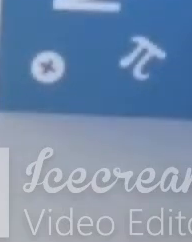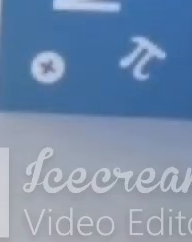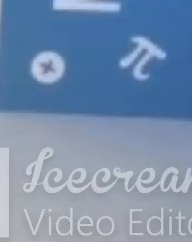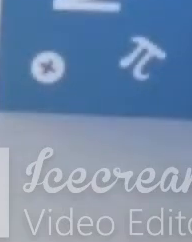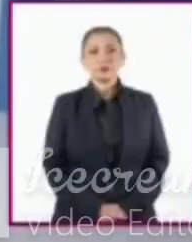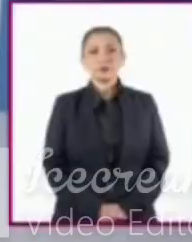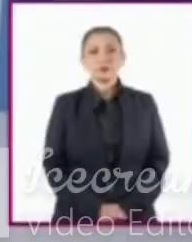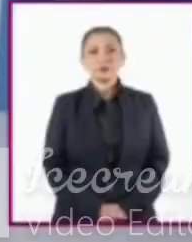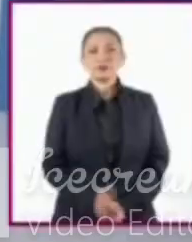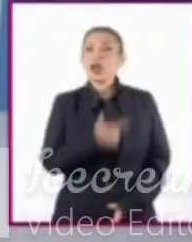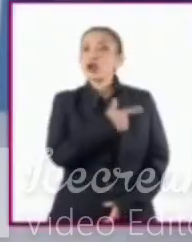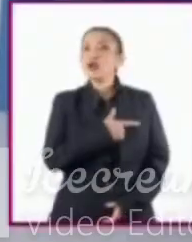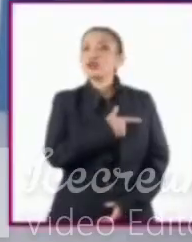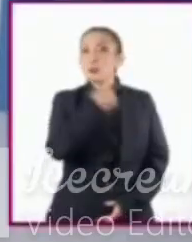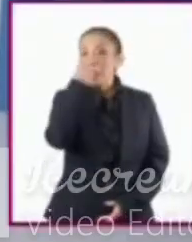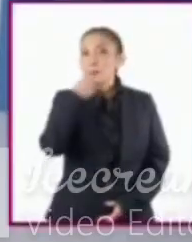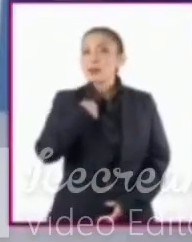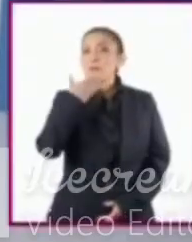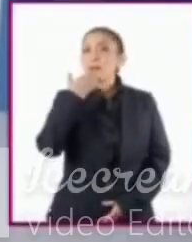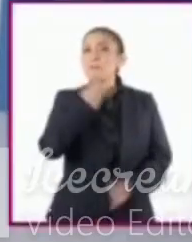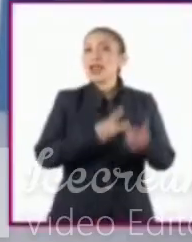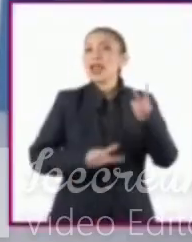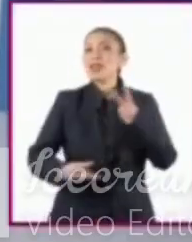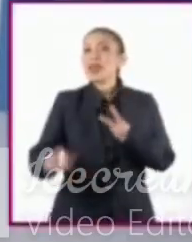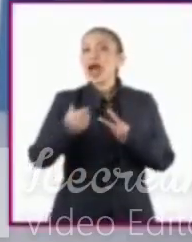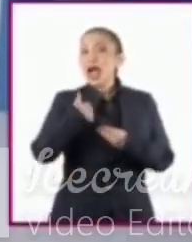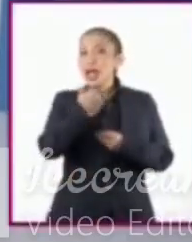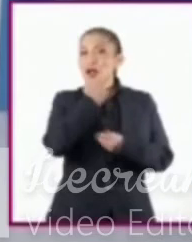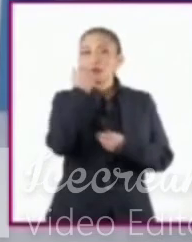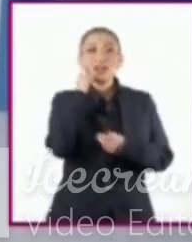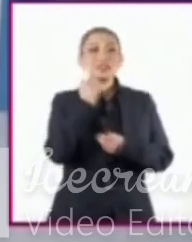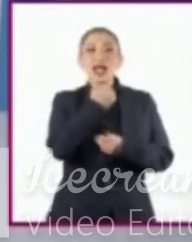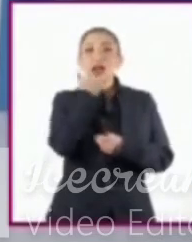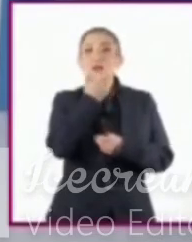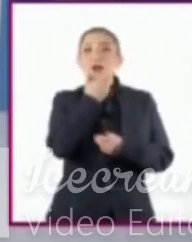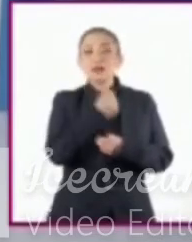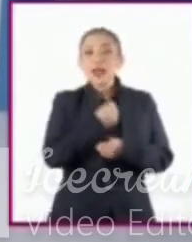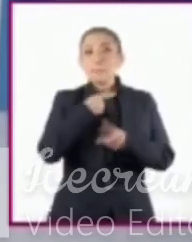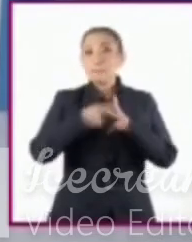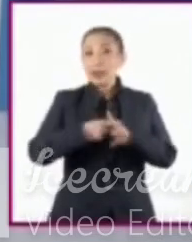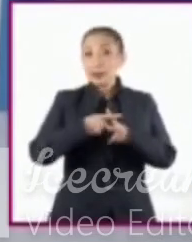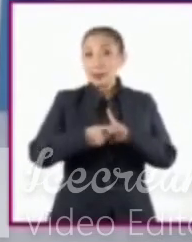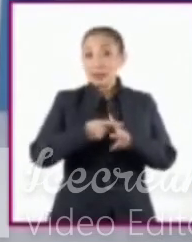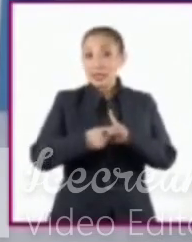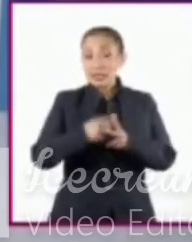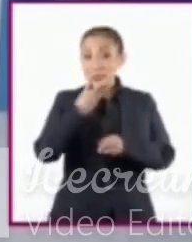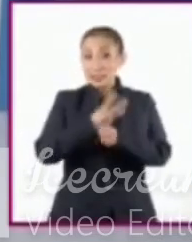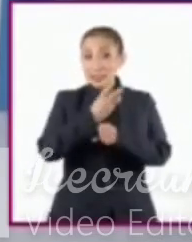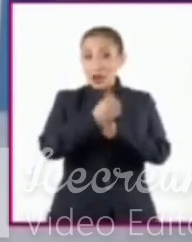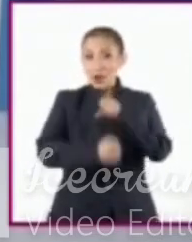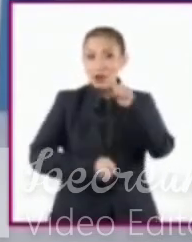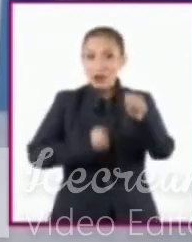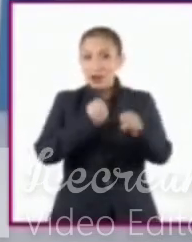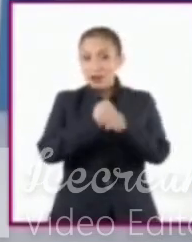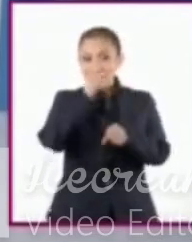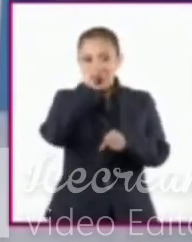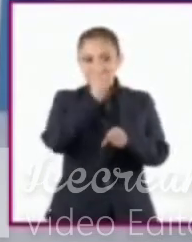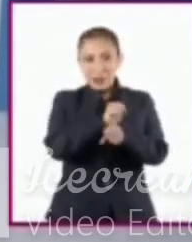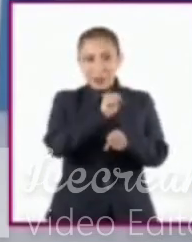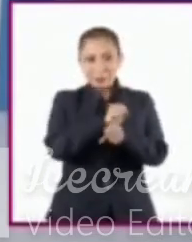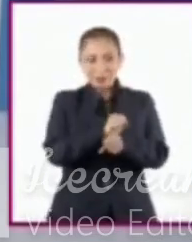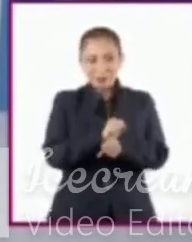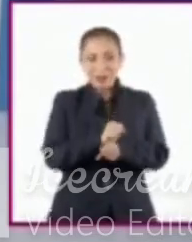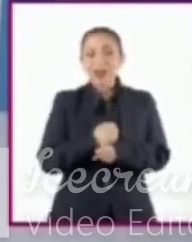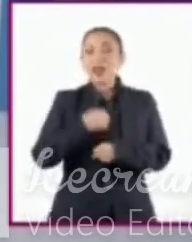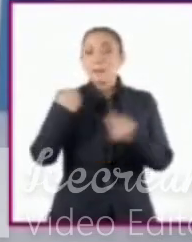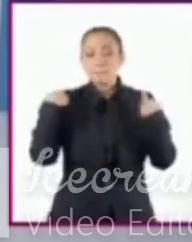Es un gusto para mí darles la bienvenida a alumnas y alumnos de matemáticas de tercero de secundaria. Soy el